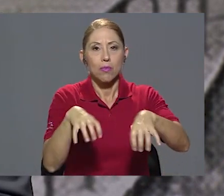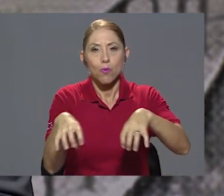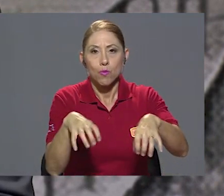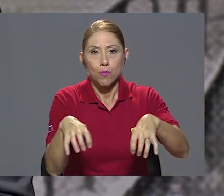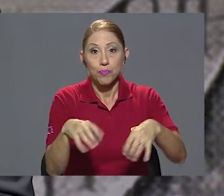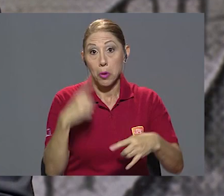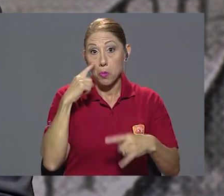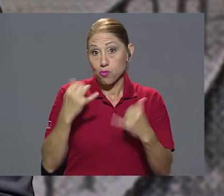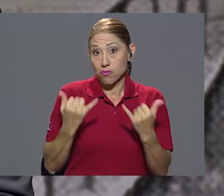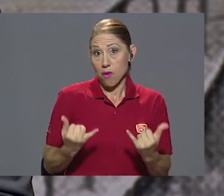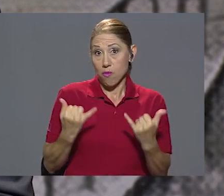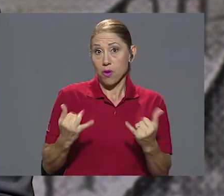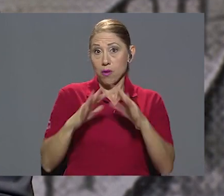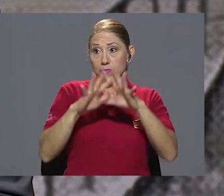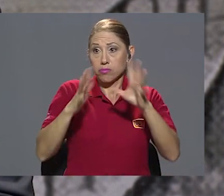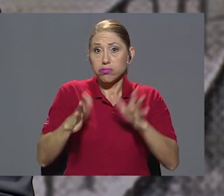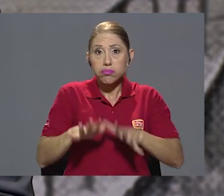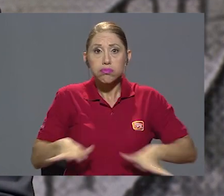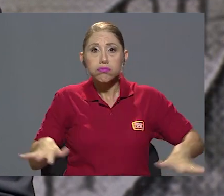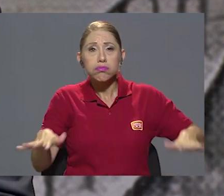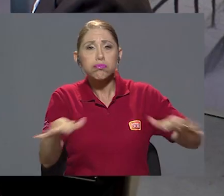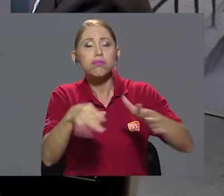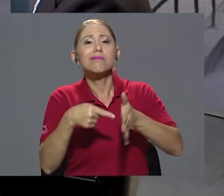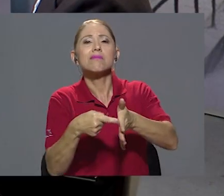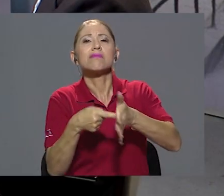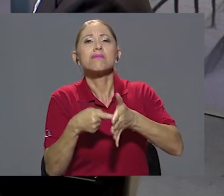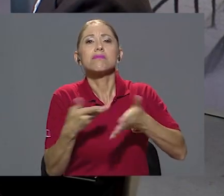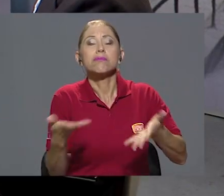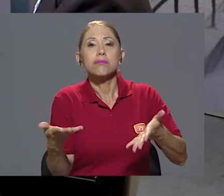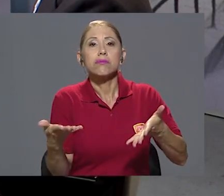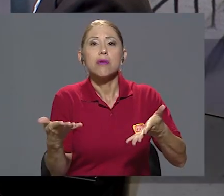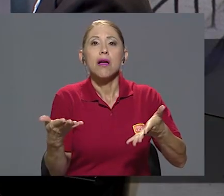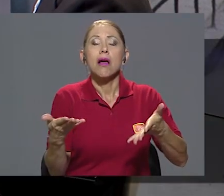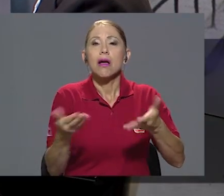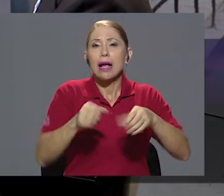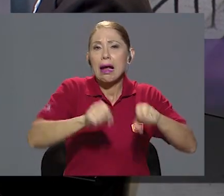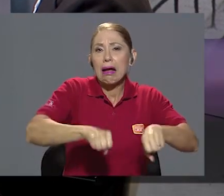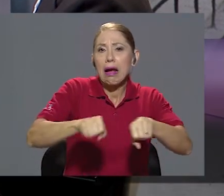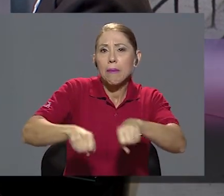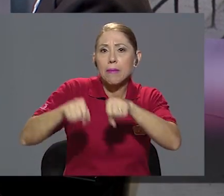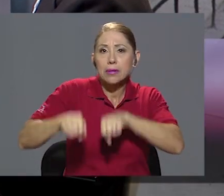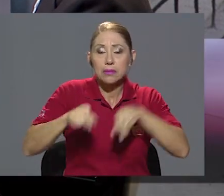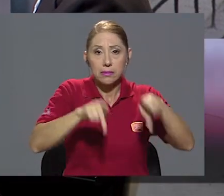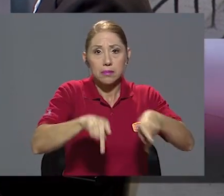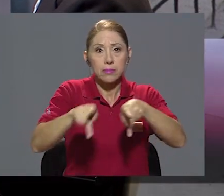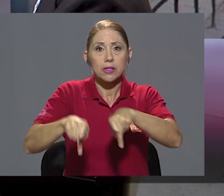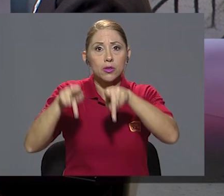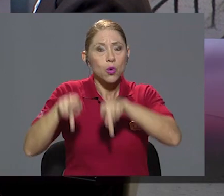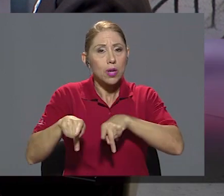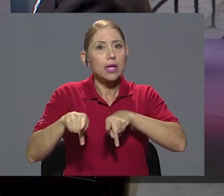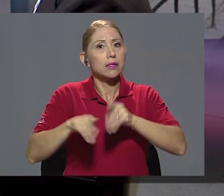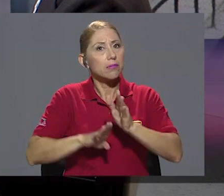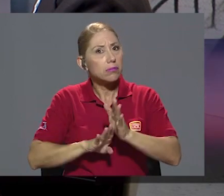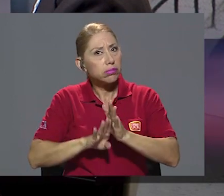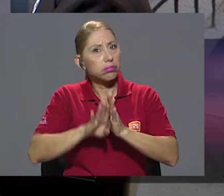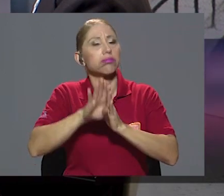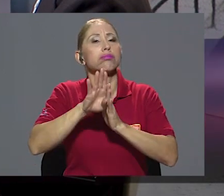el mundo lo que está demandando es sobre todo un despliegue de capacidad de las